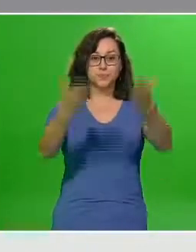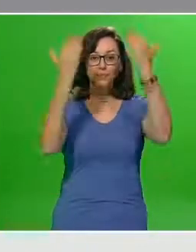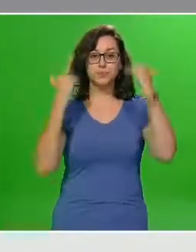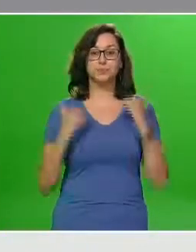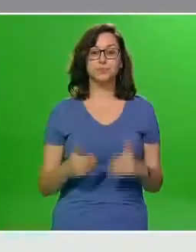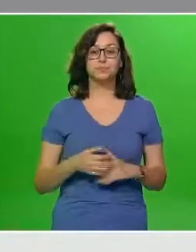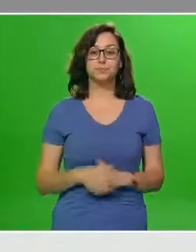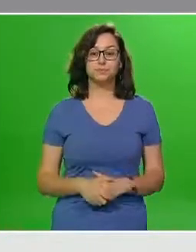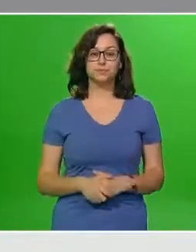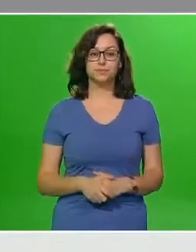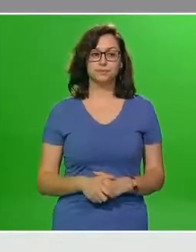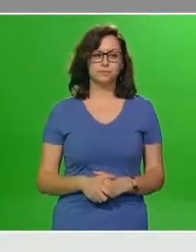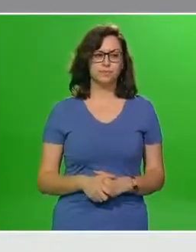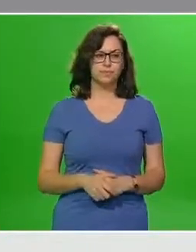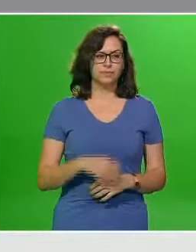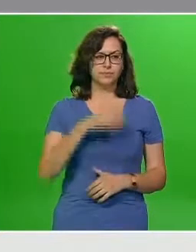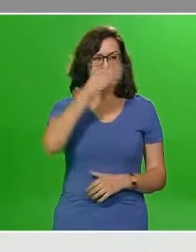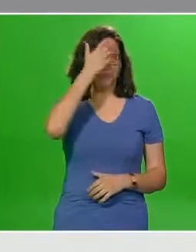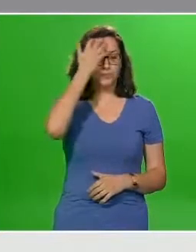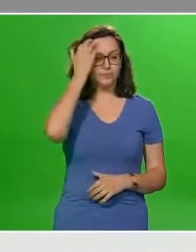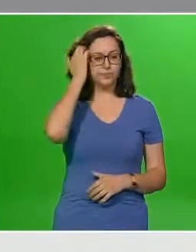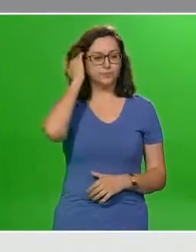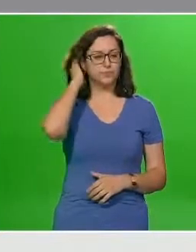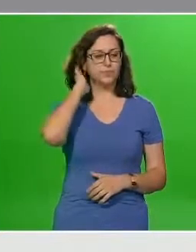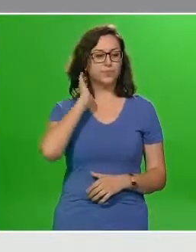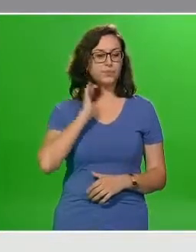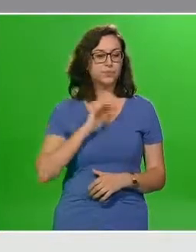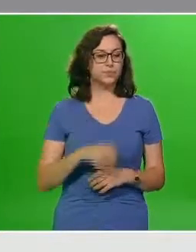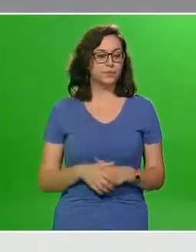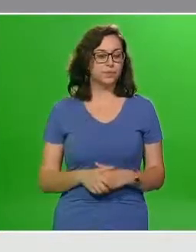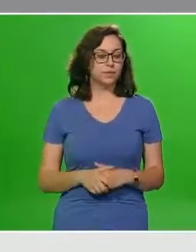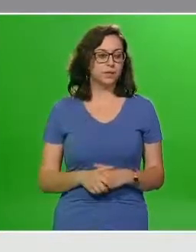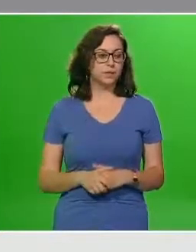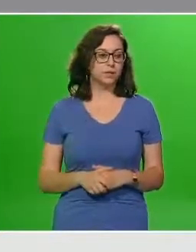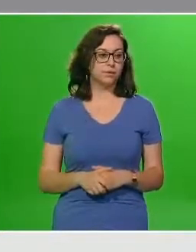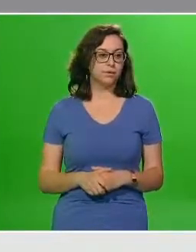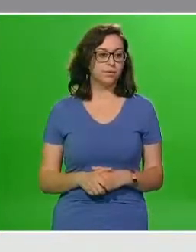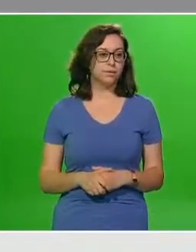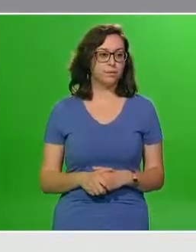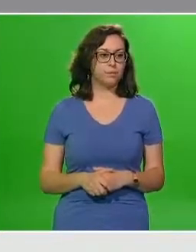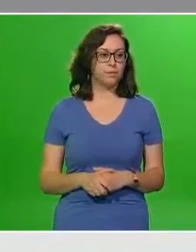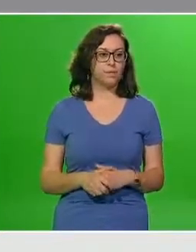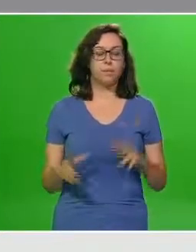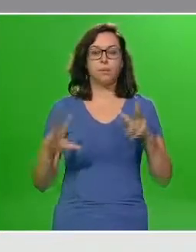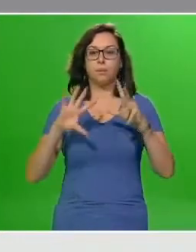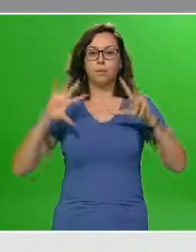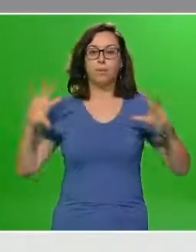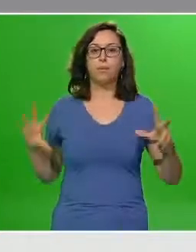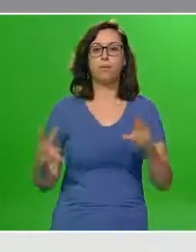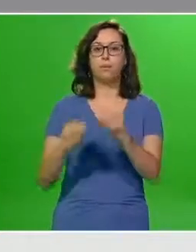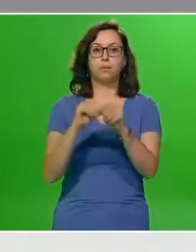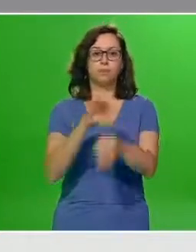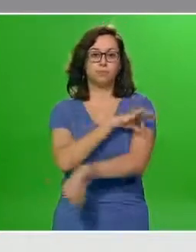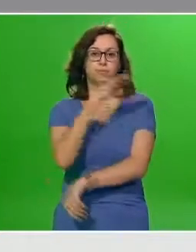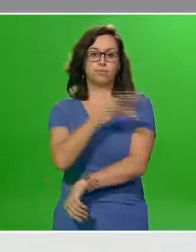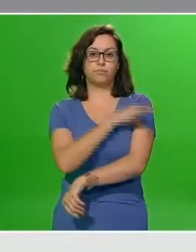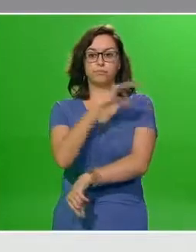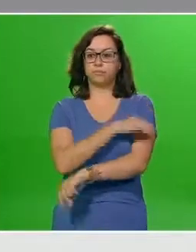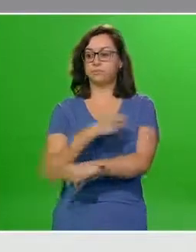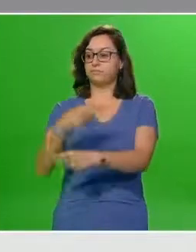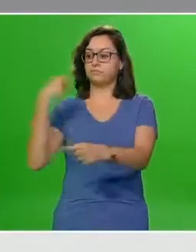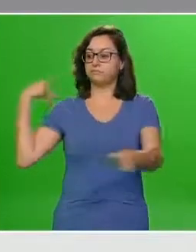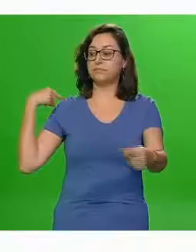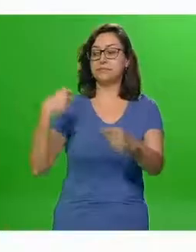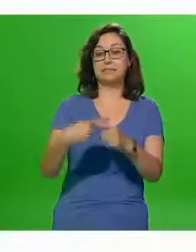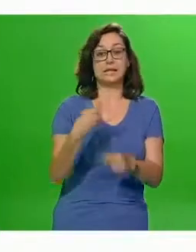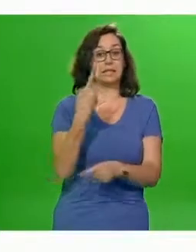favor. Y es el número de dosis que se han aplicado de manera acumulativa durante